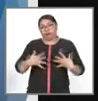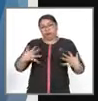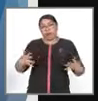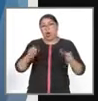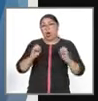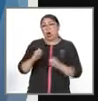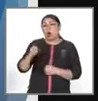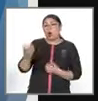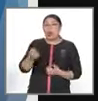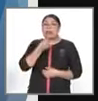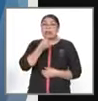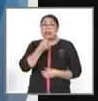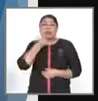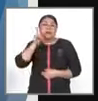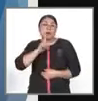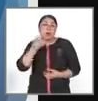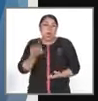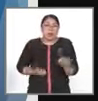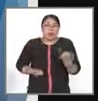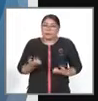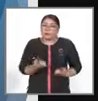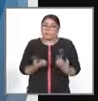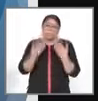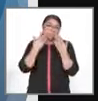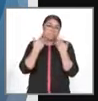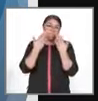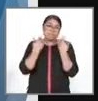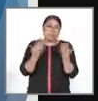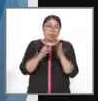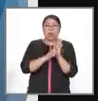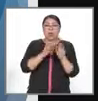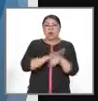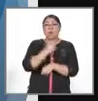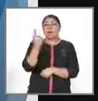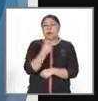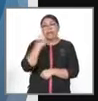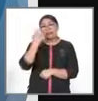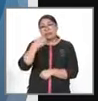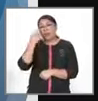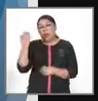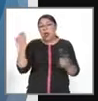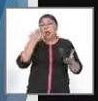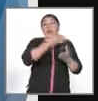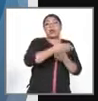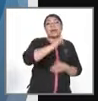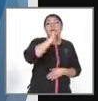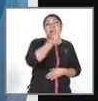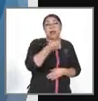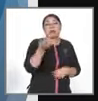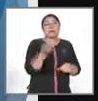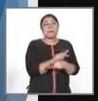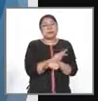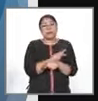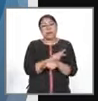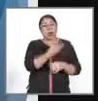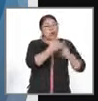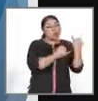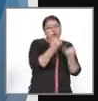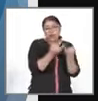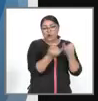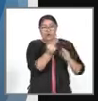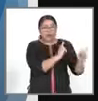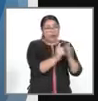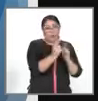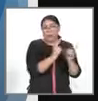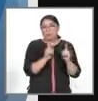Eh no tener clases tampoco se tienen las actividades paraescolares sol lúdicas por la tarde lo que ha conllevado que ellos